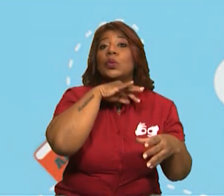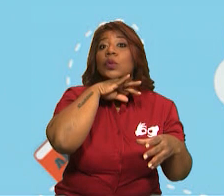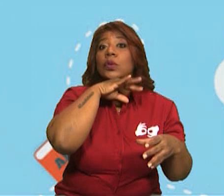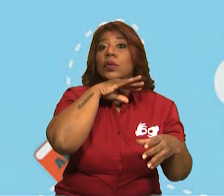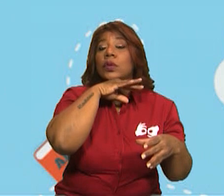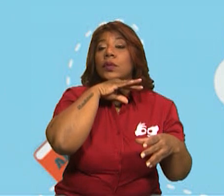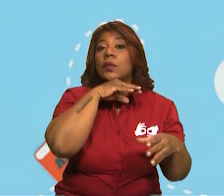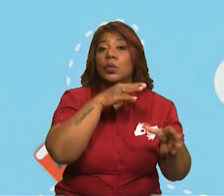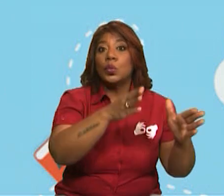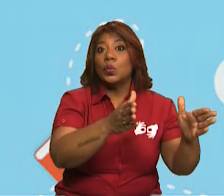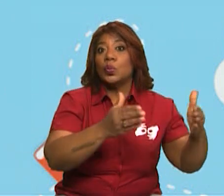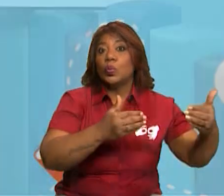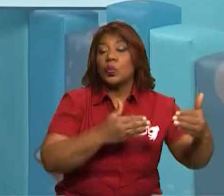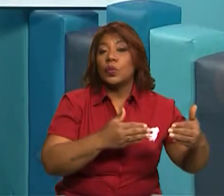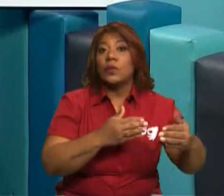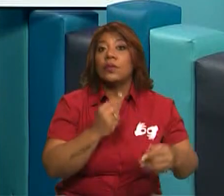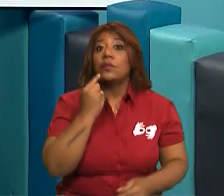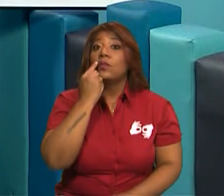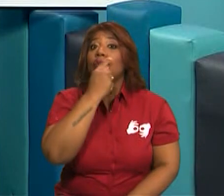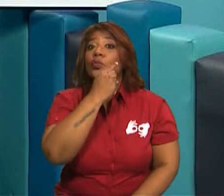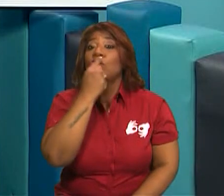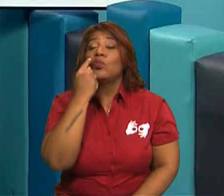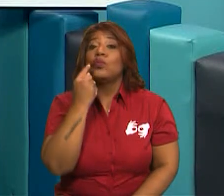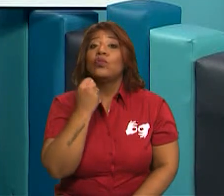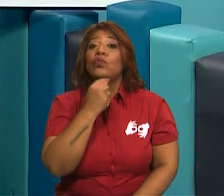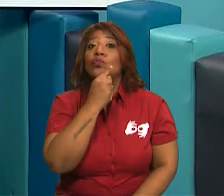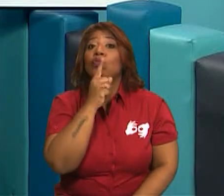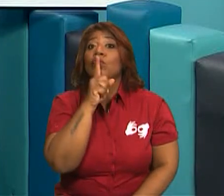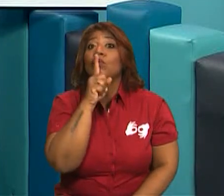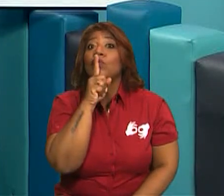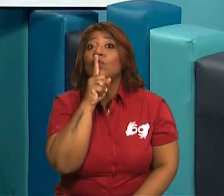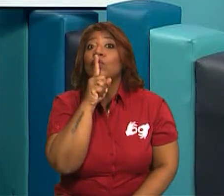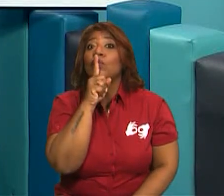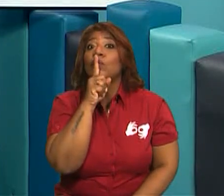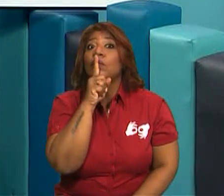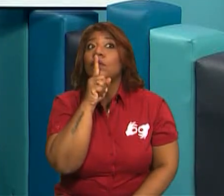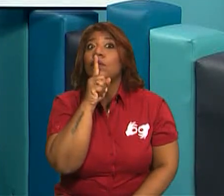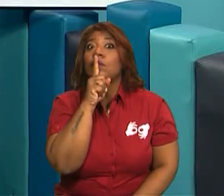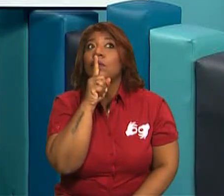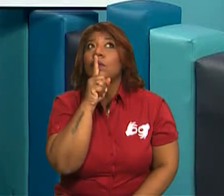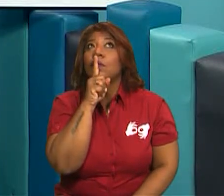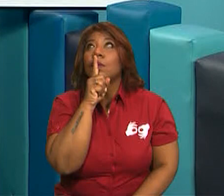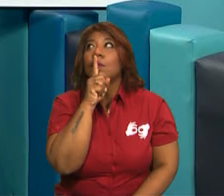lugar y de unos labios con una mano haciendo la señal de